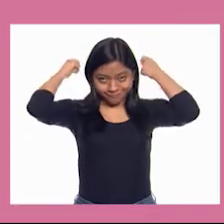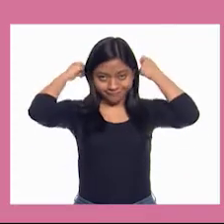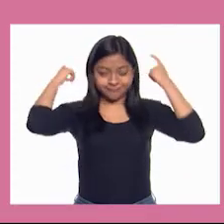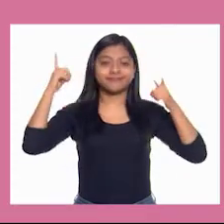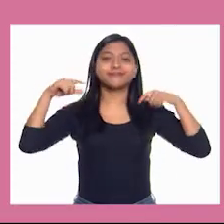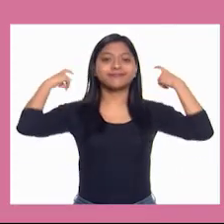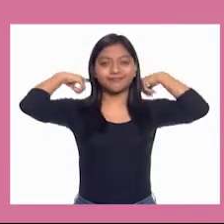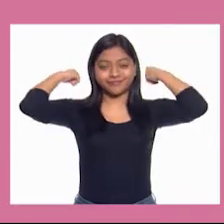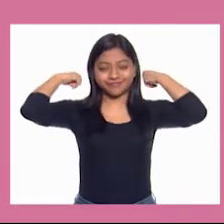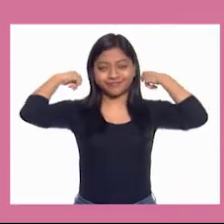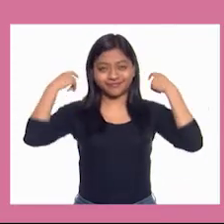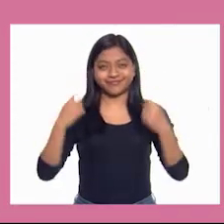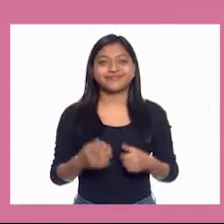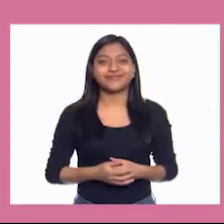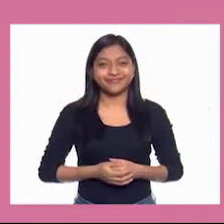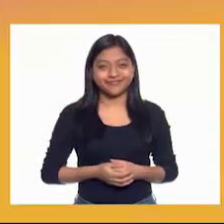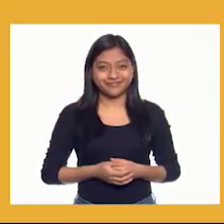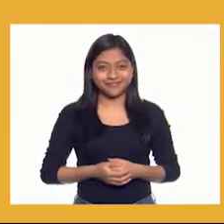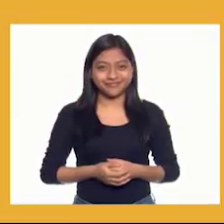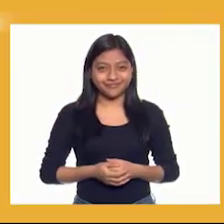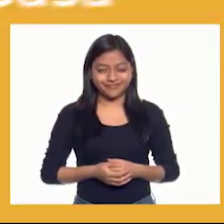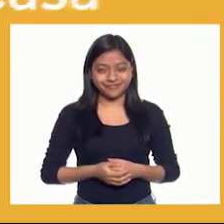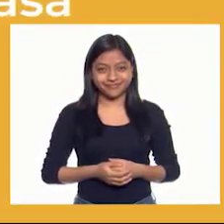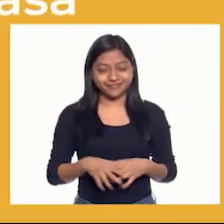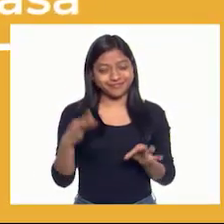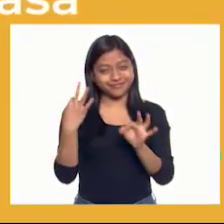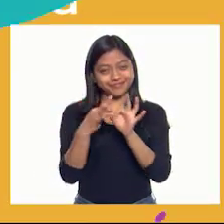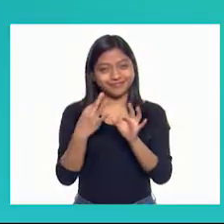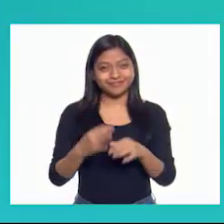tu cabeza y alrededor de tu cuello.